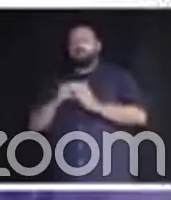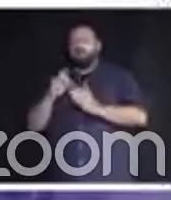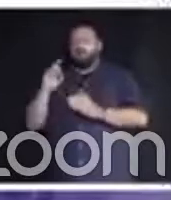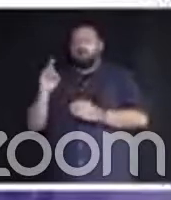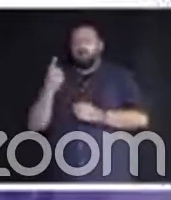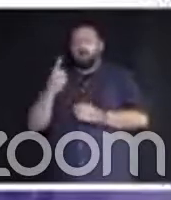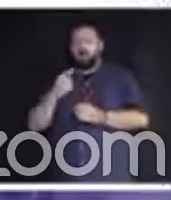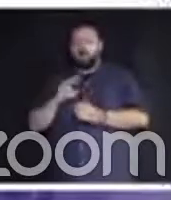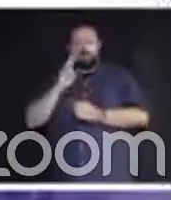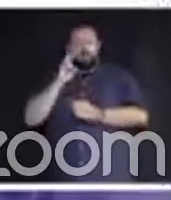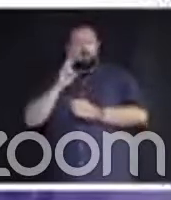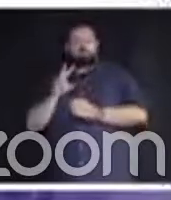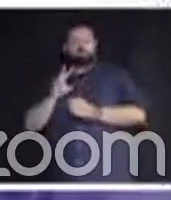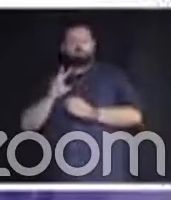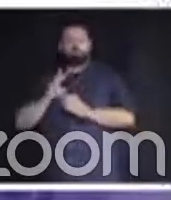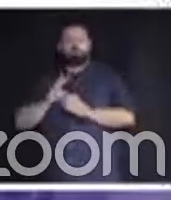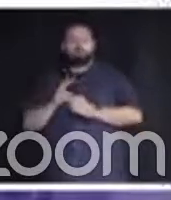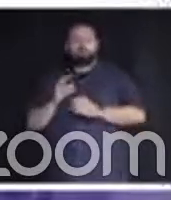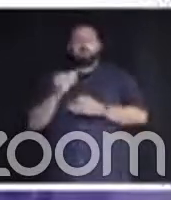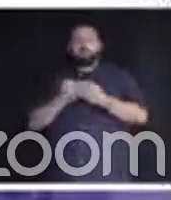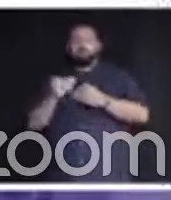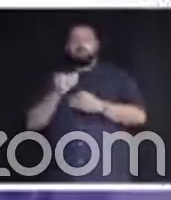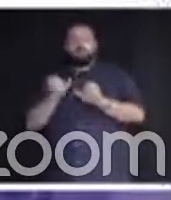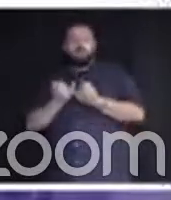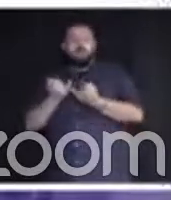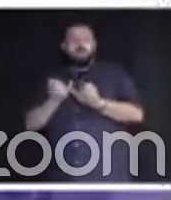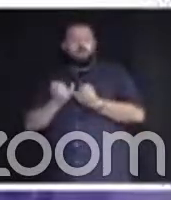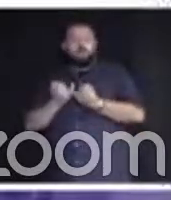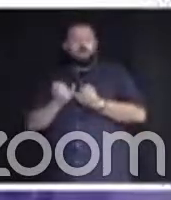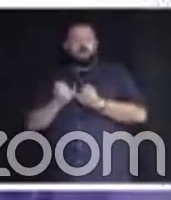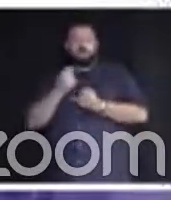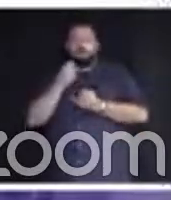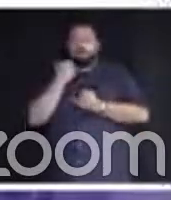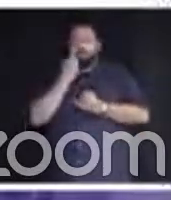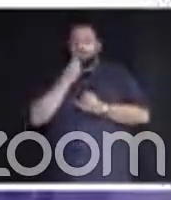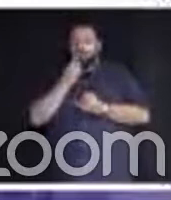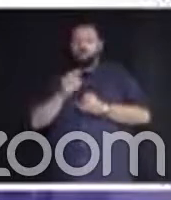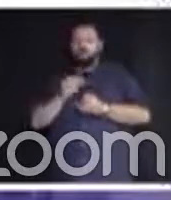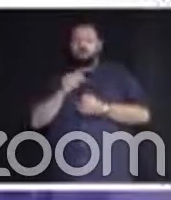de $50,000. ¿No